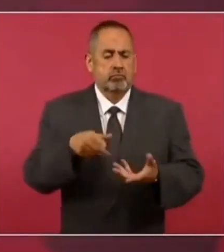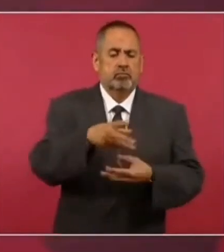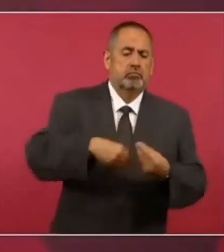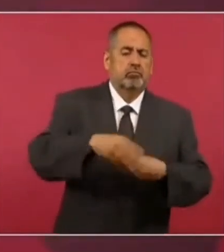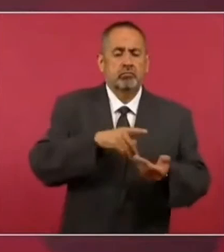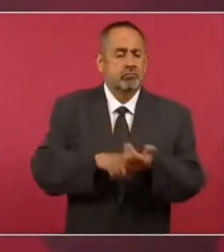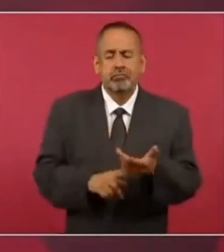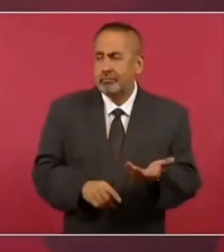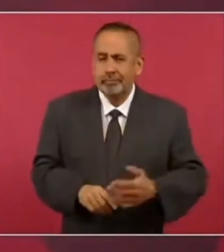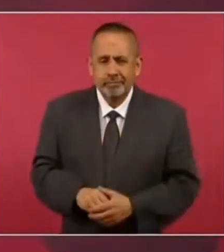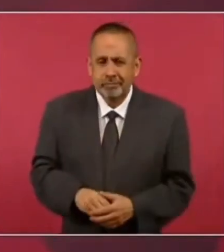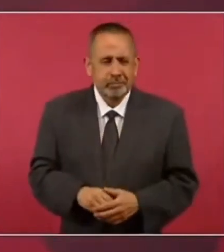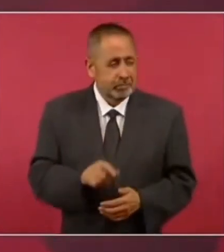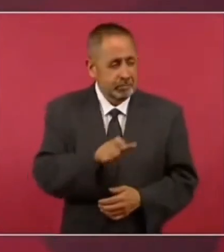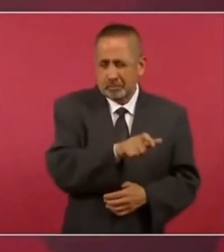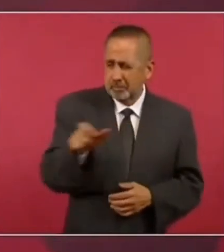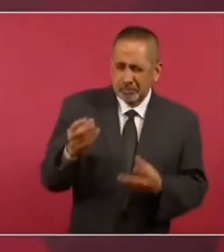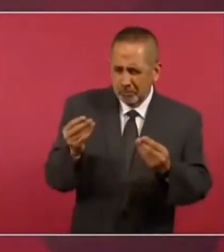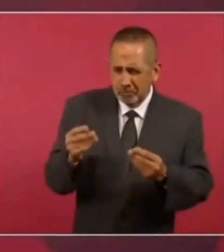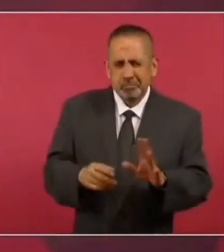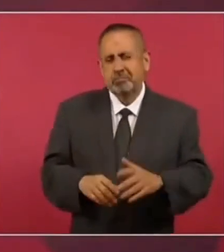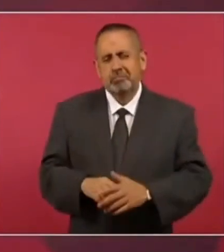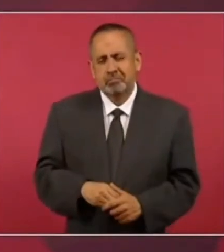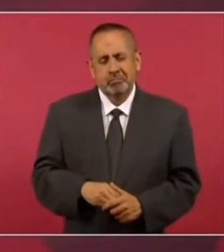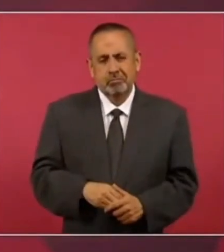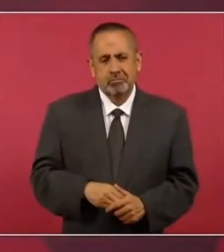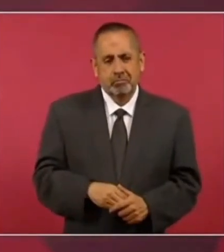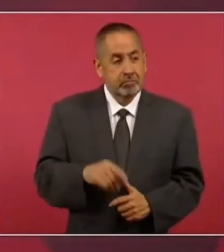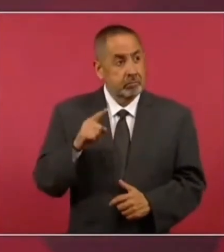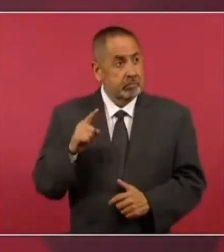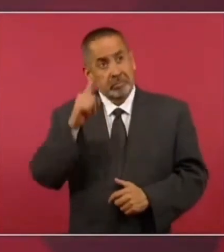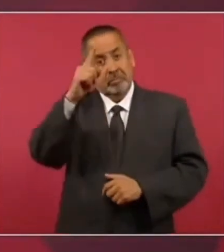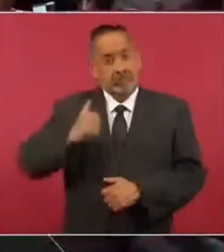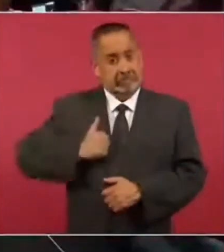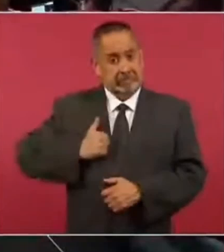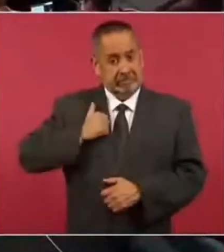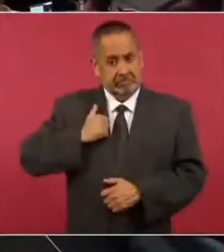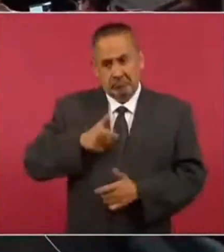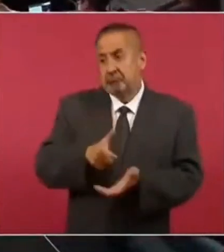que tampoco era mucho. No es lo que pagan los mineros en Canadá.